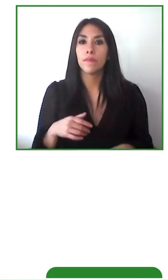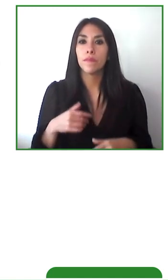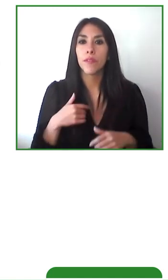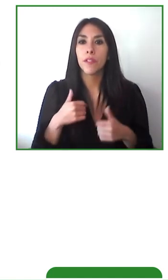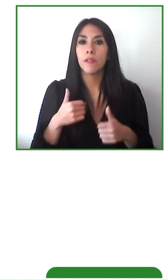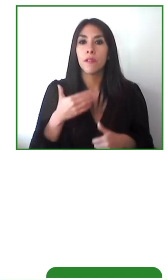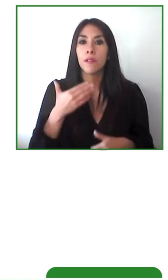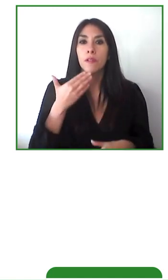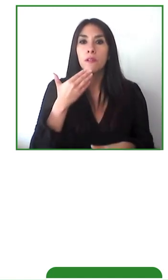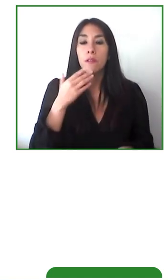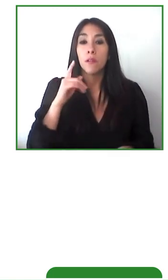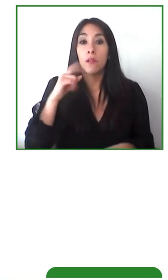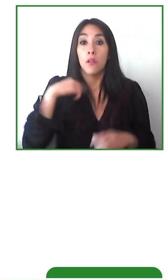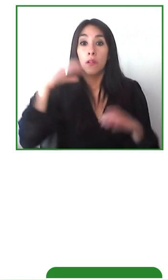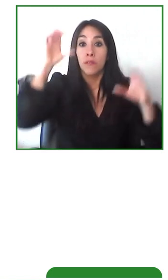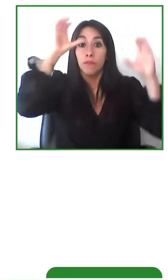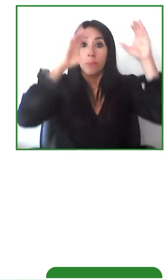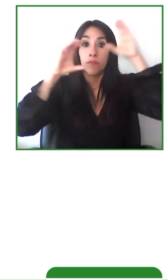buscamos cierto